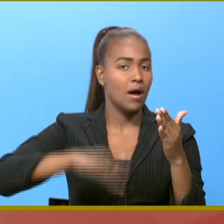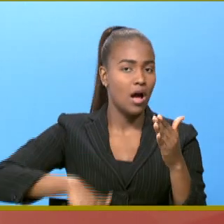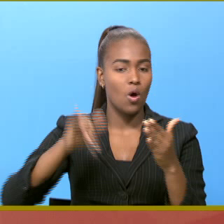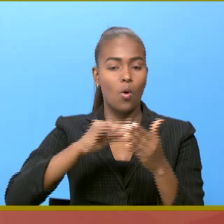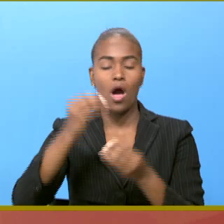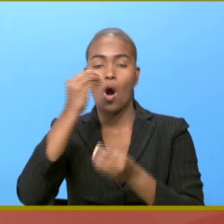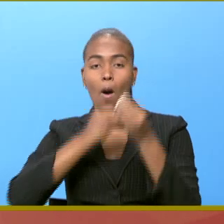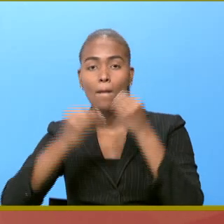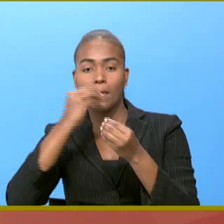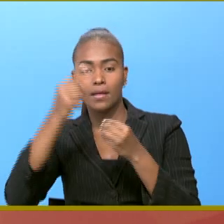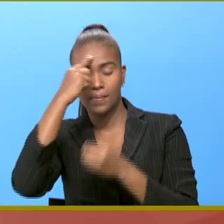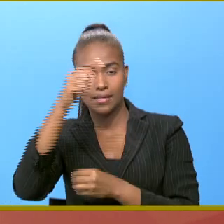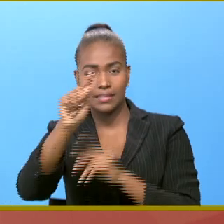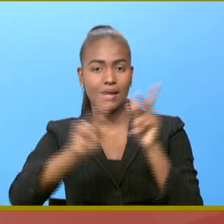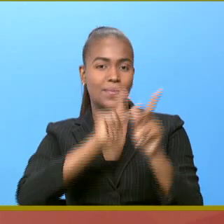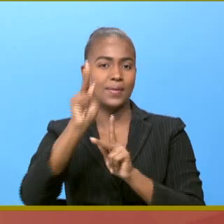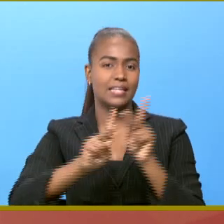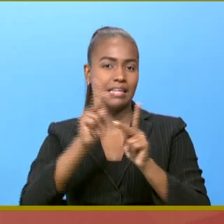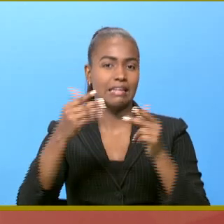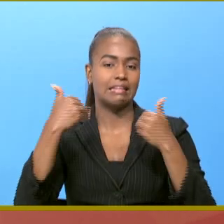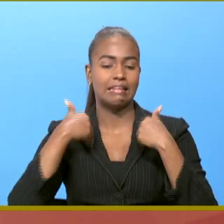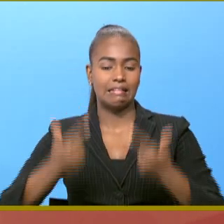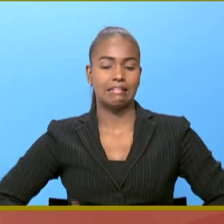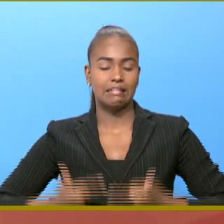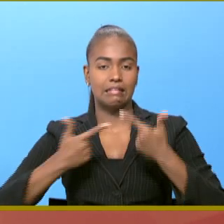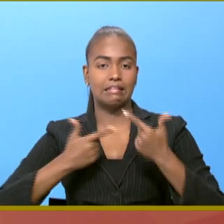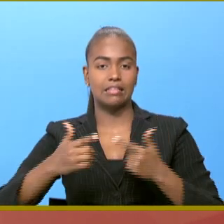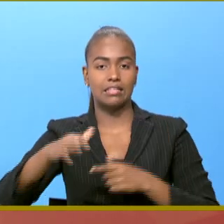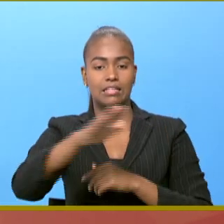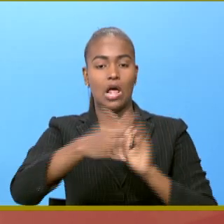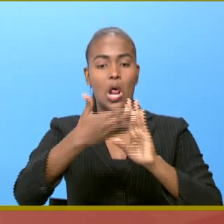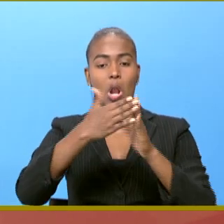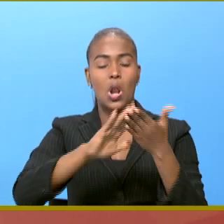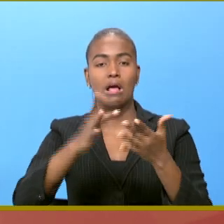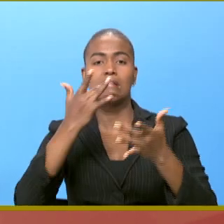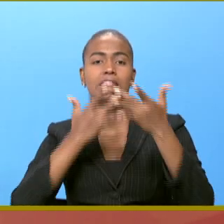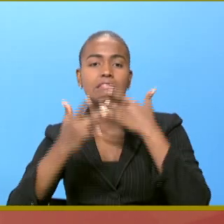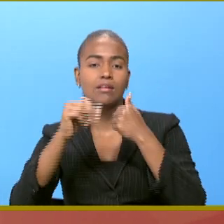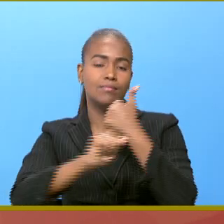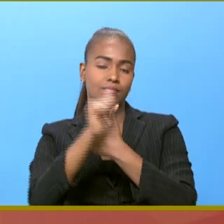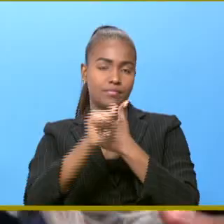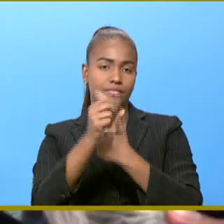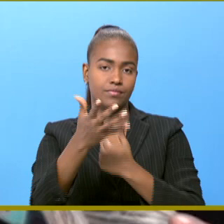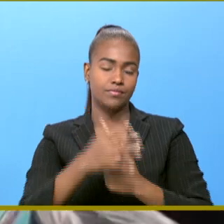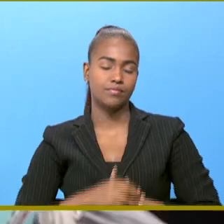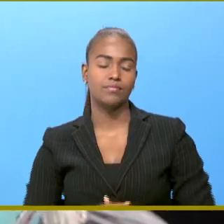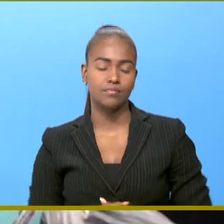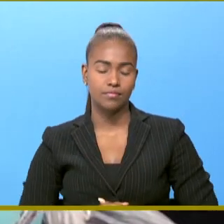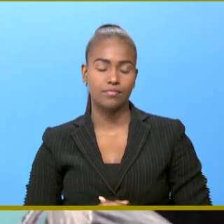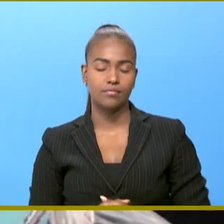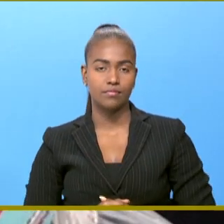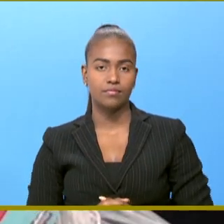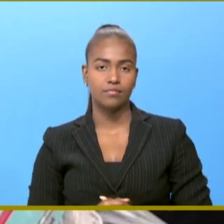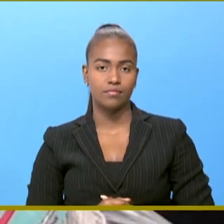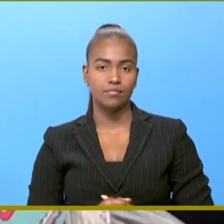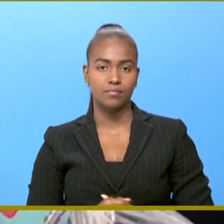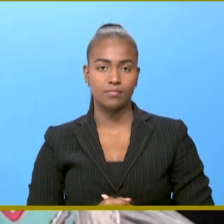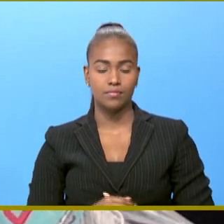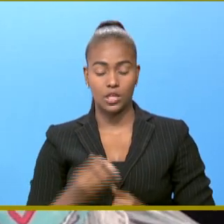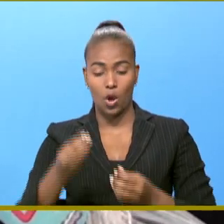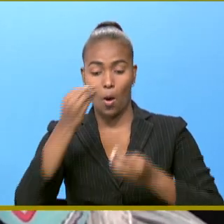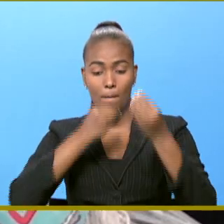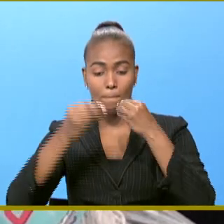y alimentos para las personas residentes en zonas vulnerables. Ayer los